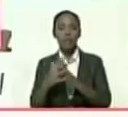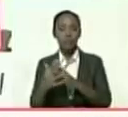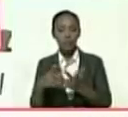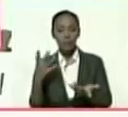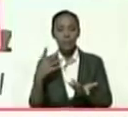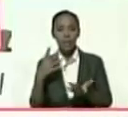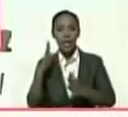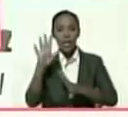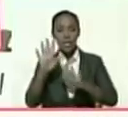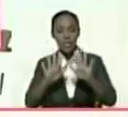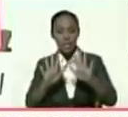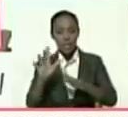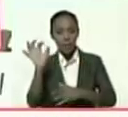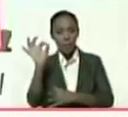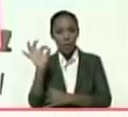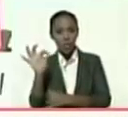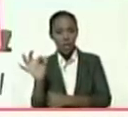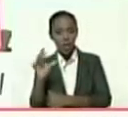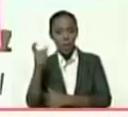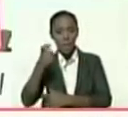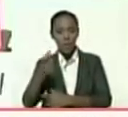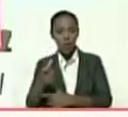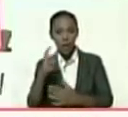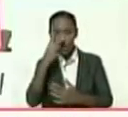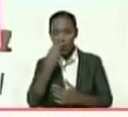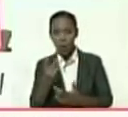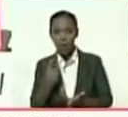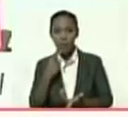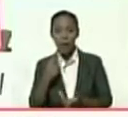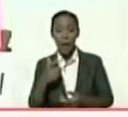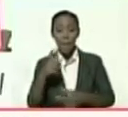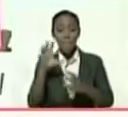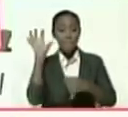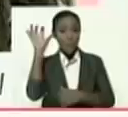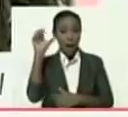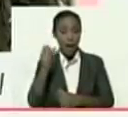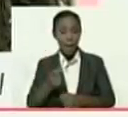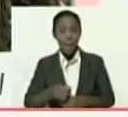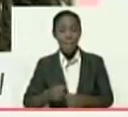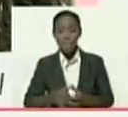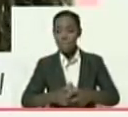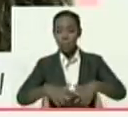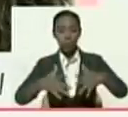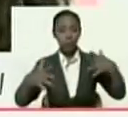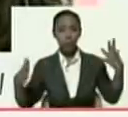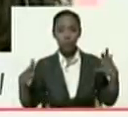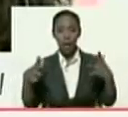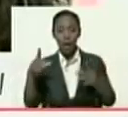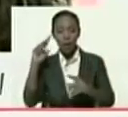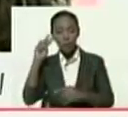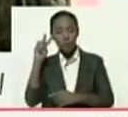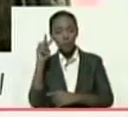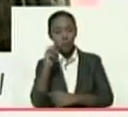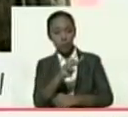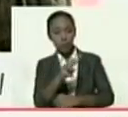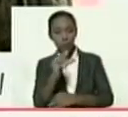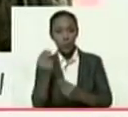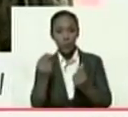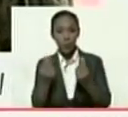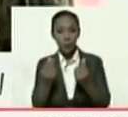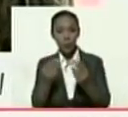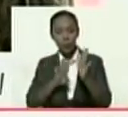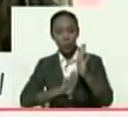15, de ser el país con mayor proyección económica, de rendimiento